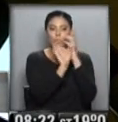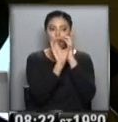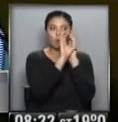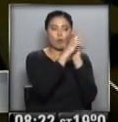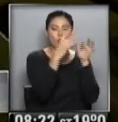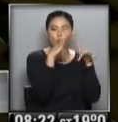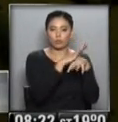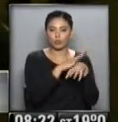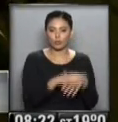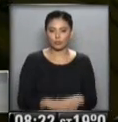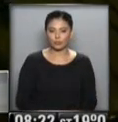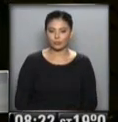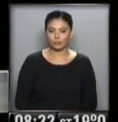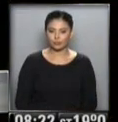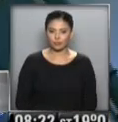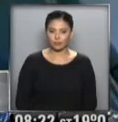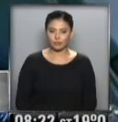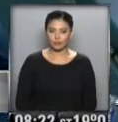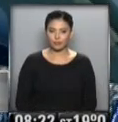vea.